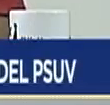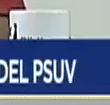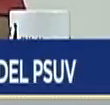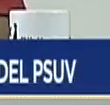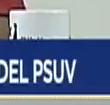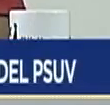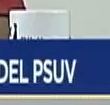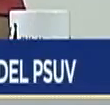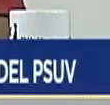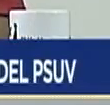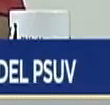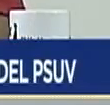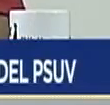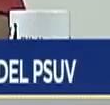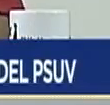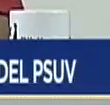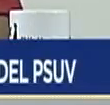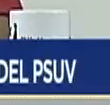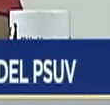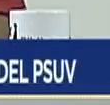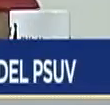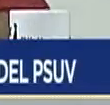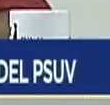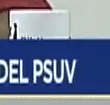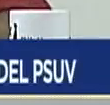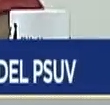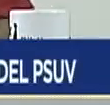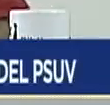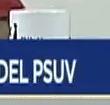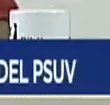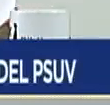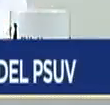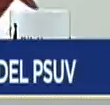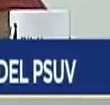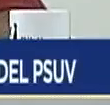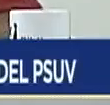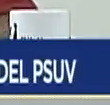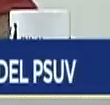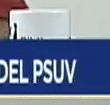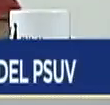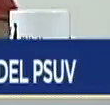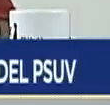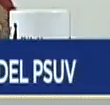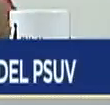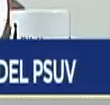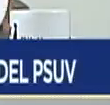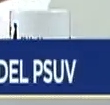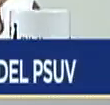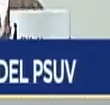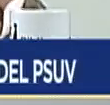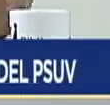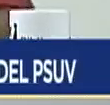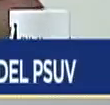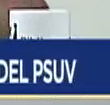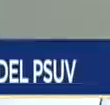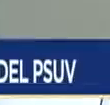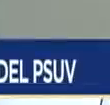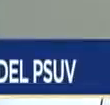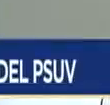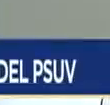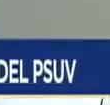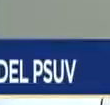confundirse. Nadie vaya a confundirse. Luego estuvimos discutiendo